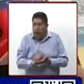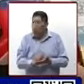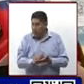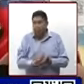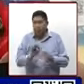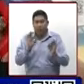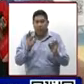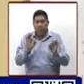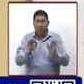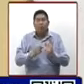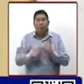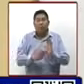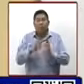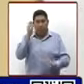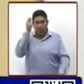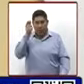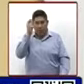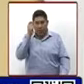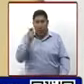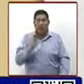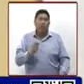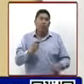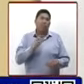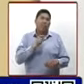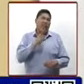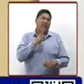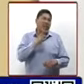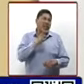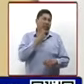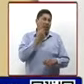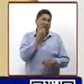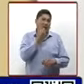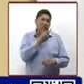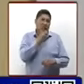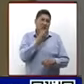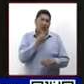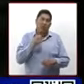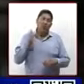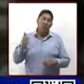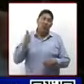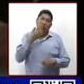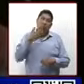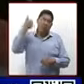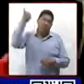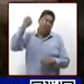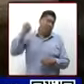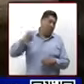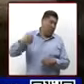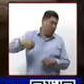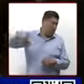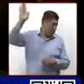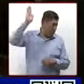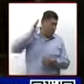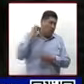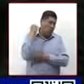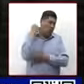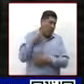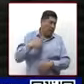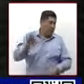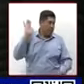ha tocado absolutamente nada. Detrás de esto están los autoprorrogados.